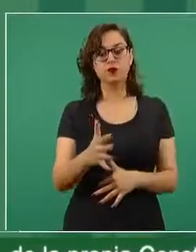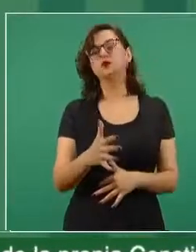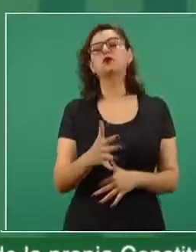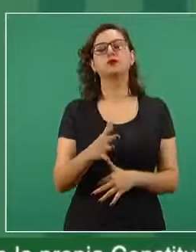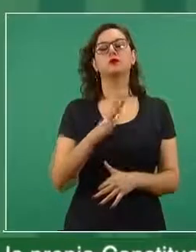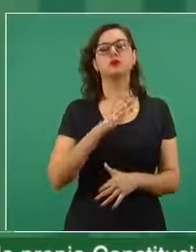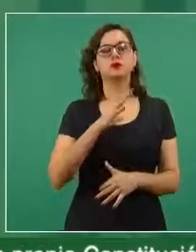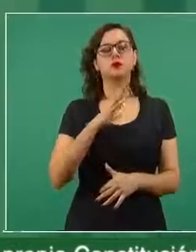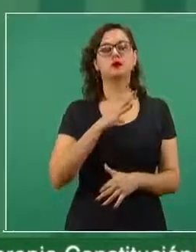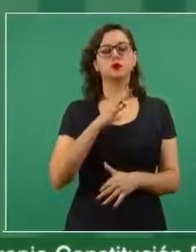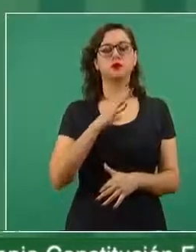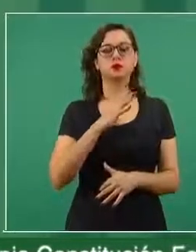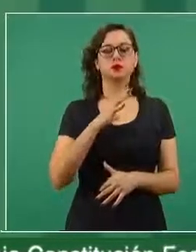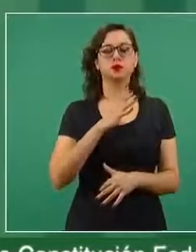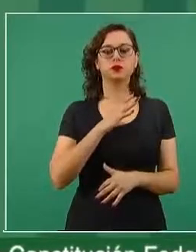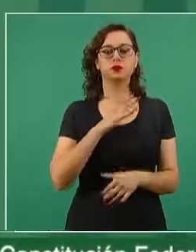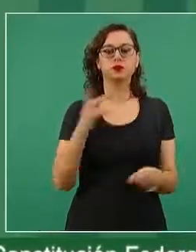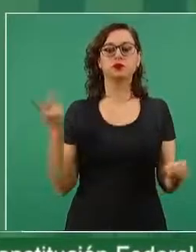y